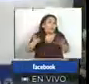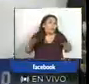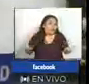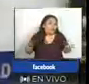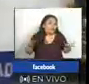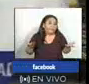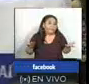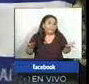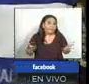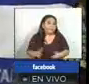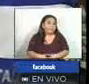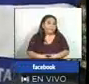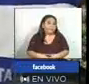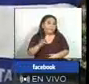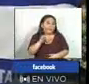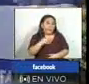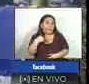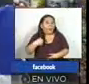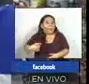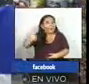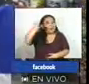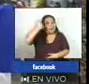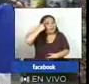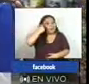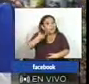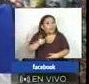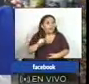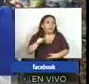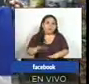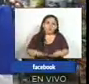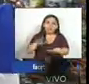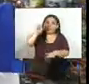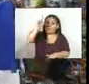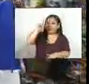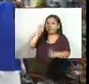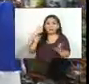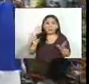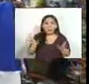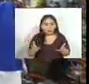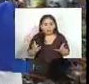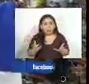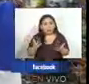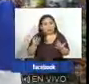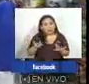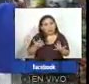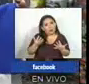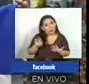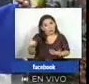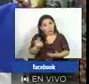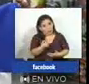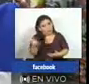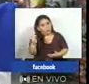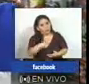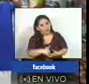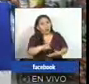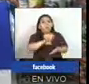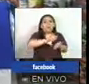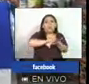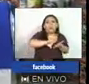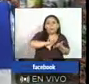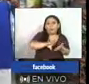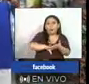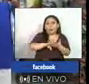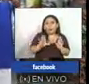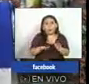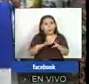las cosas no fueron como uno pensaba pero gracias a Dios que esperamos que siempre las personas nos vengan a comprar porque